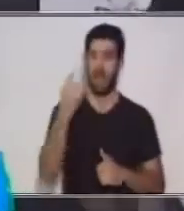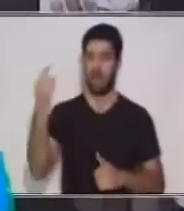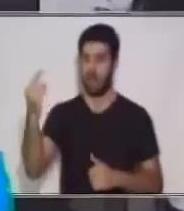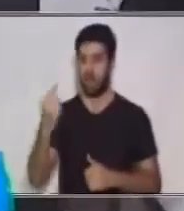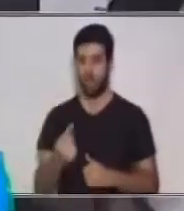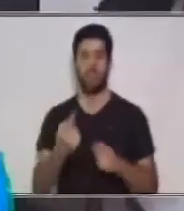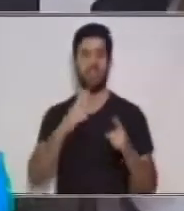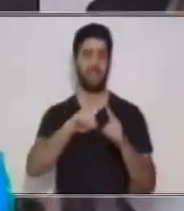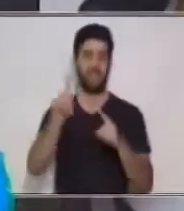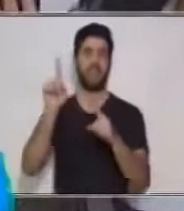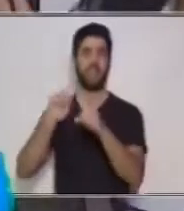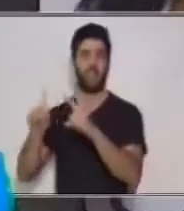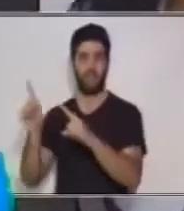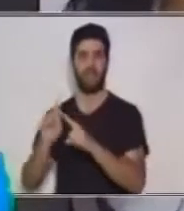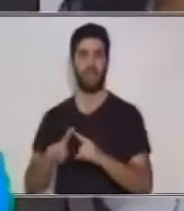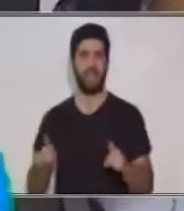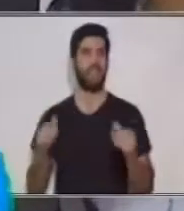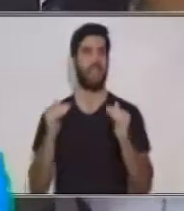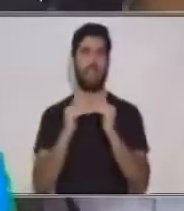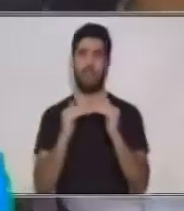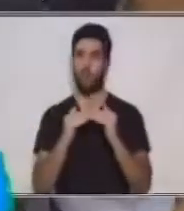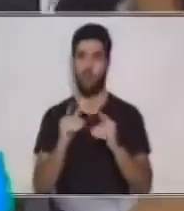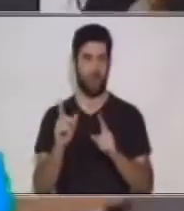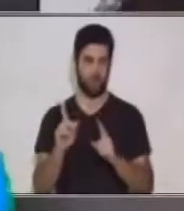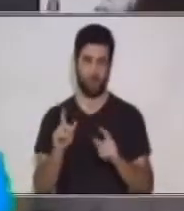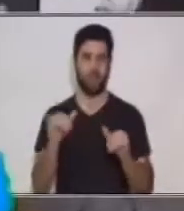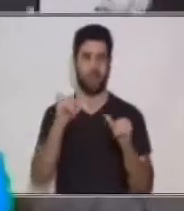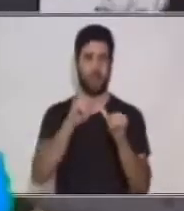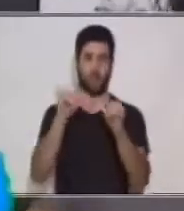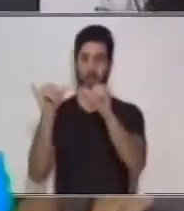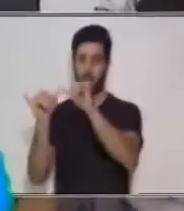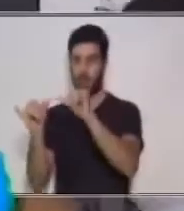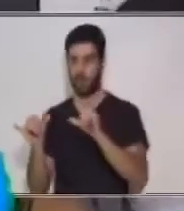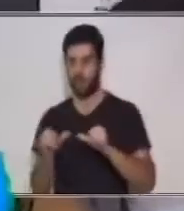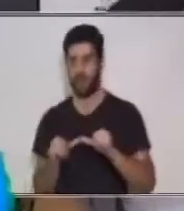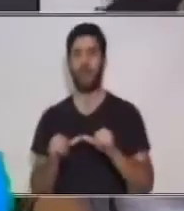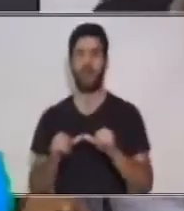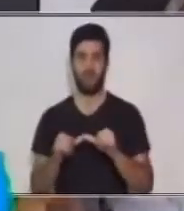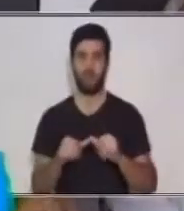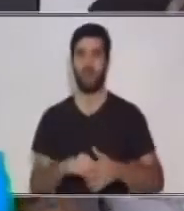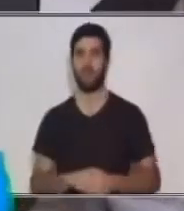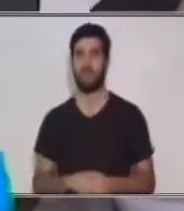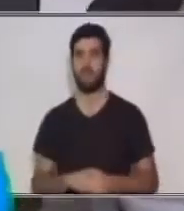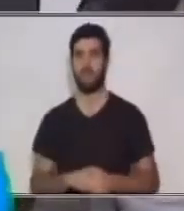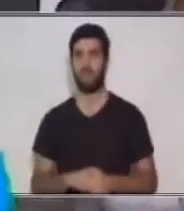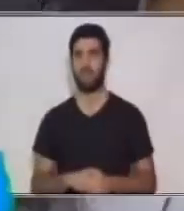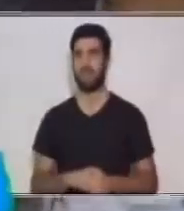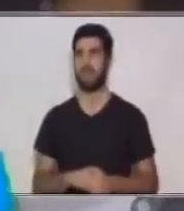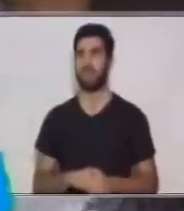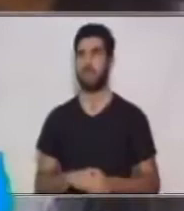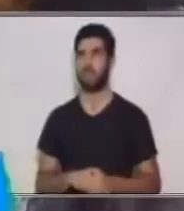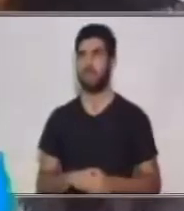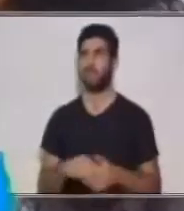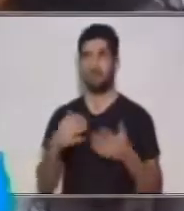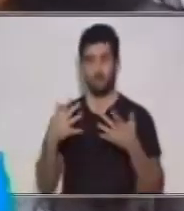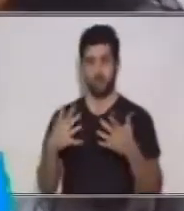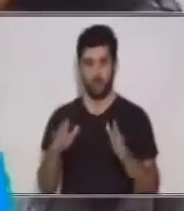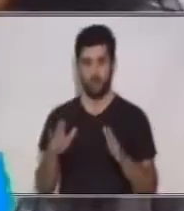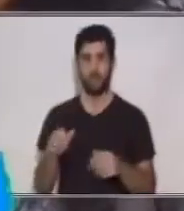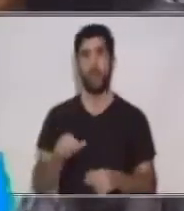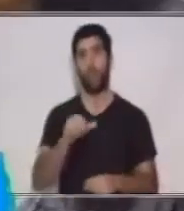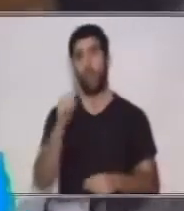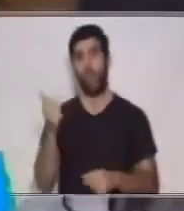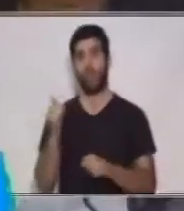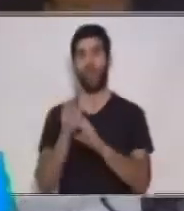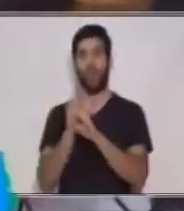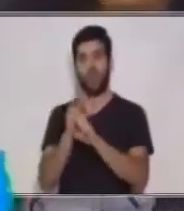lados es diferente, tiene un diferente tamaño. Recuérdalo, triángulo equilátero. Acá tengo un ejemplo de